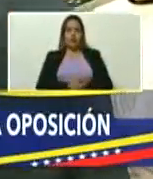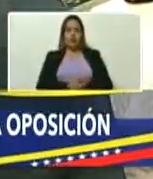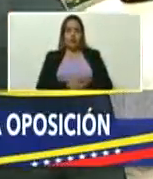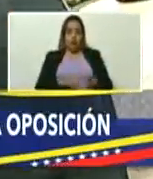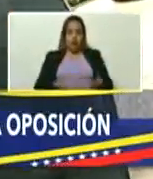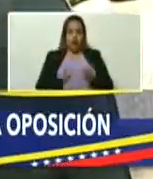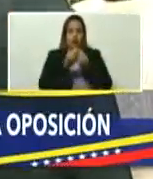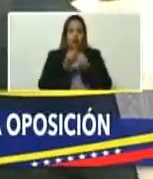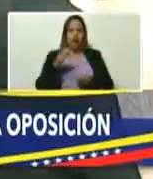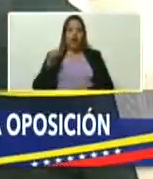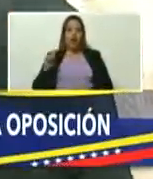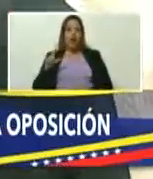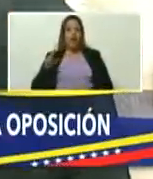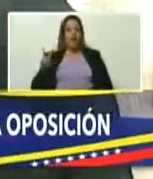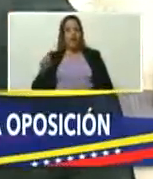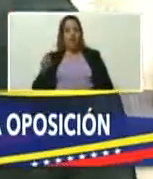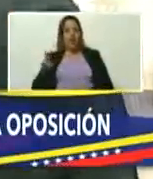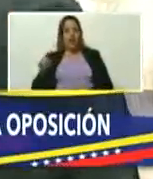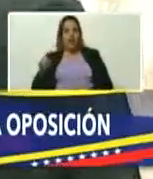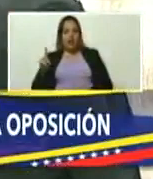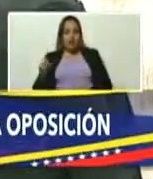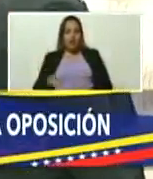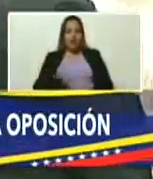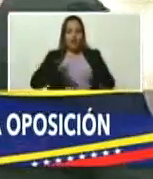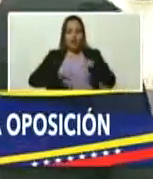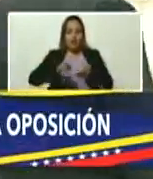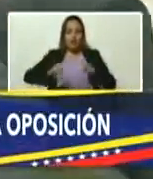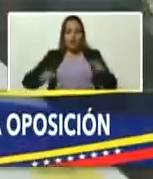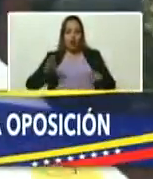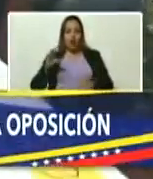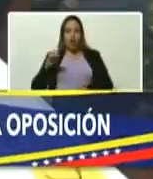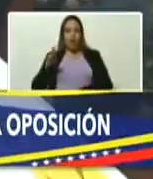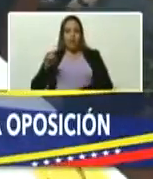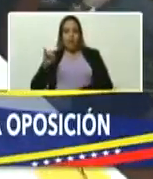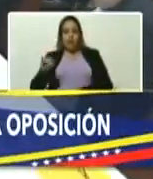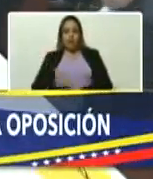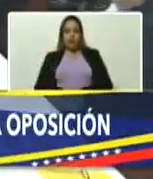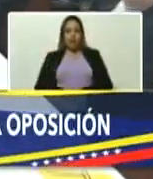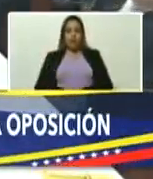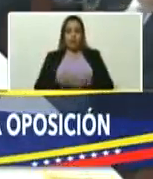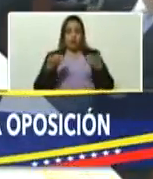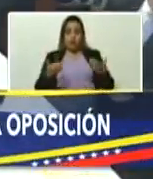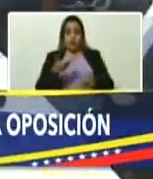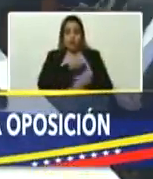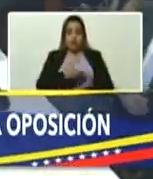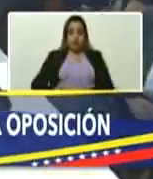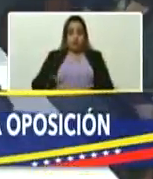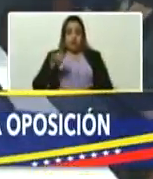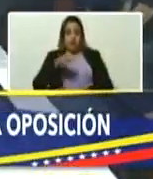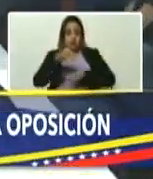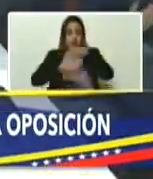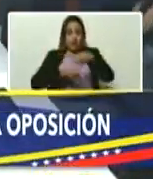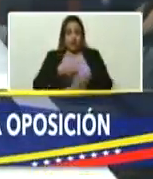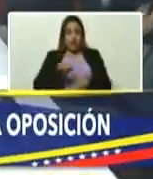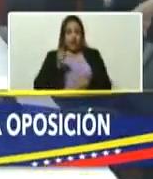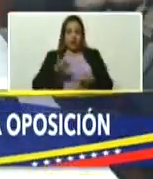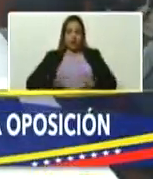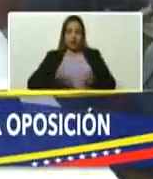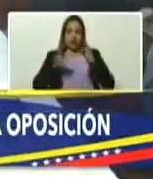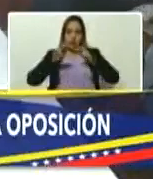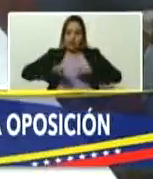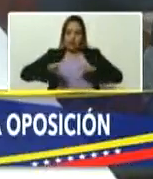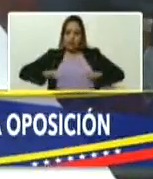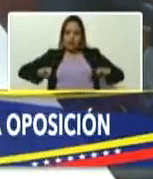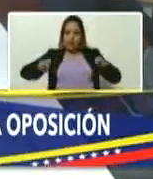Carlos Alvarado, secretario general de COPEI. Ya lo ha reiterado el jefe de Estado venezolano. Están las condiciones dadas para